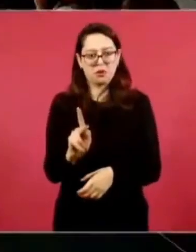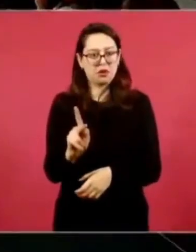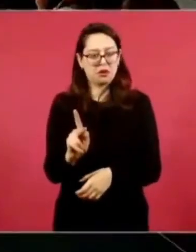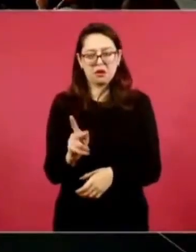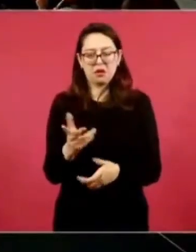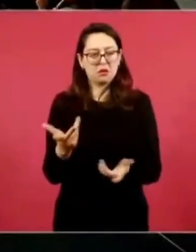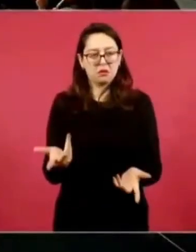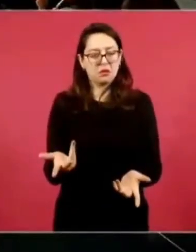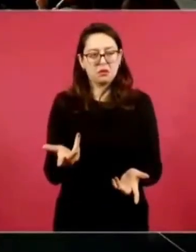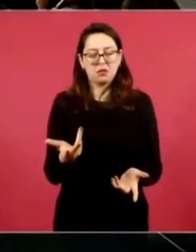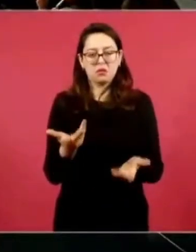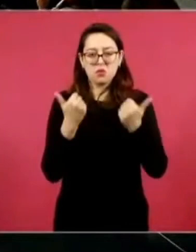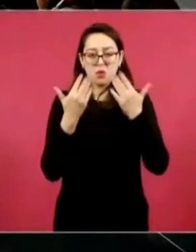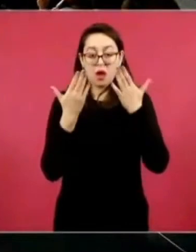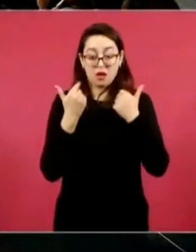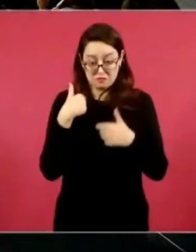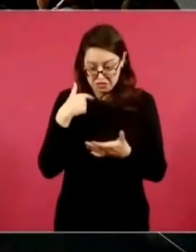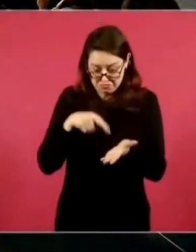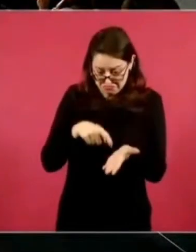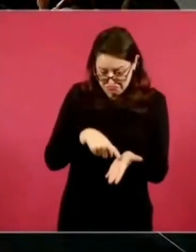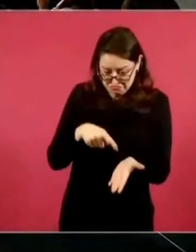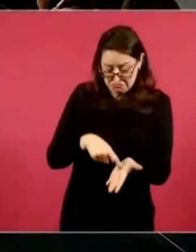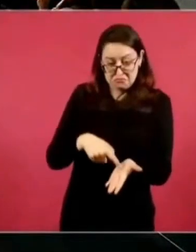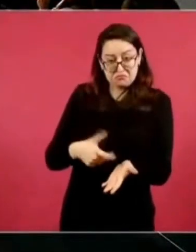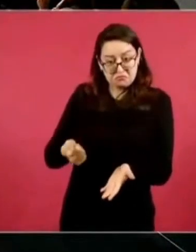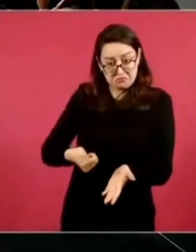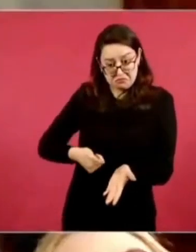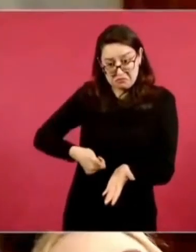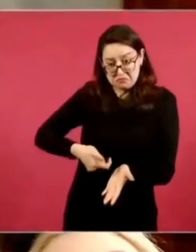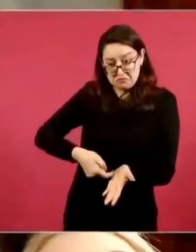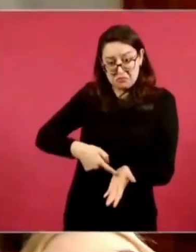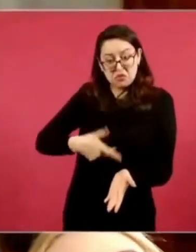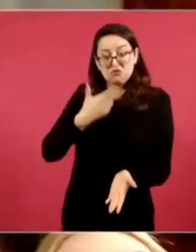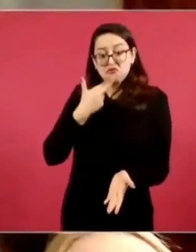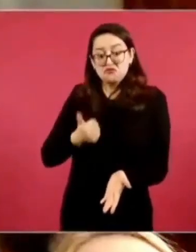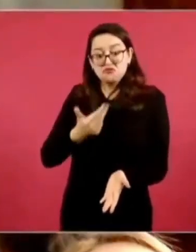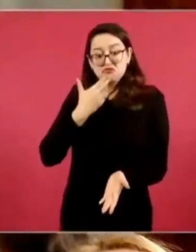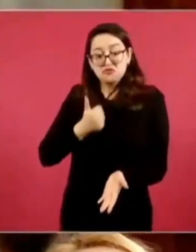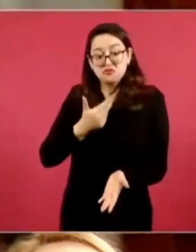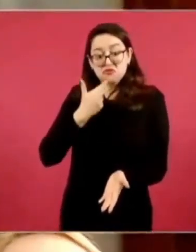y no ha sonado el teléfono. No sirven.